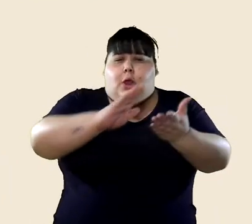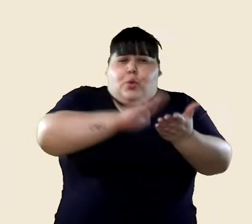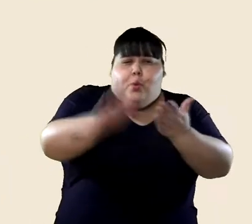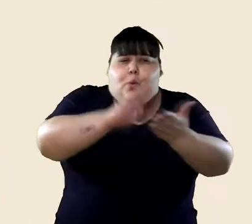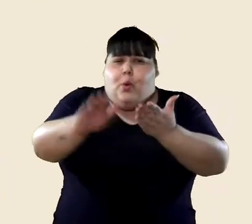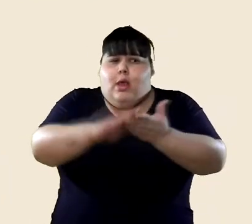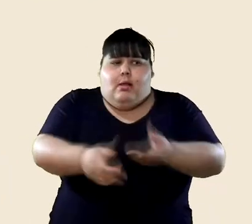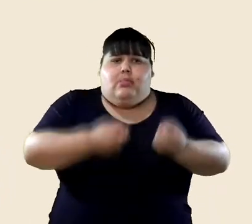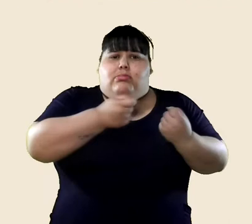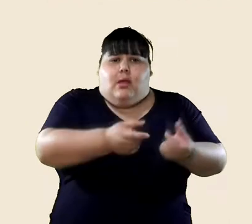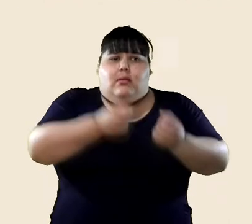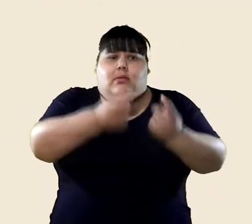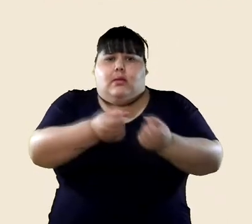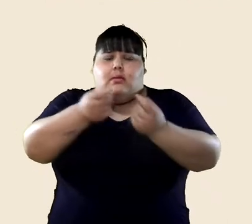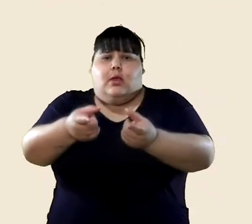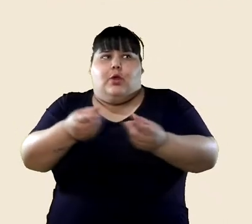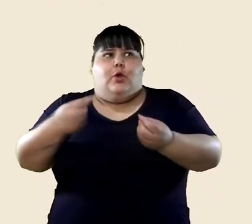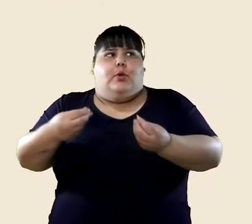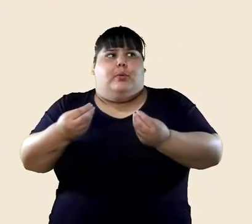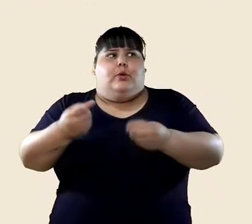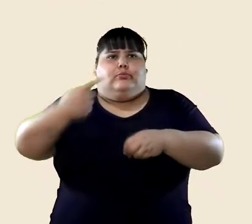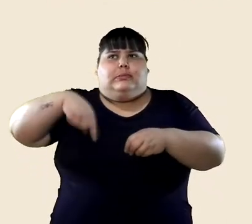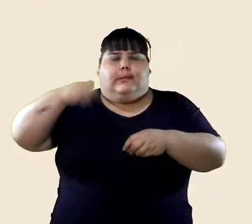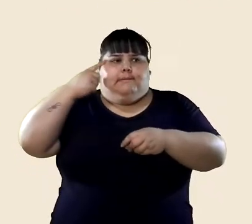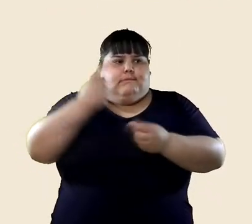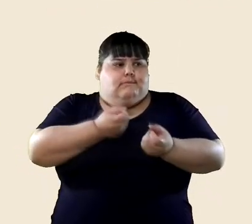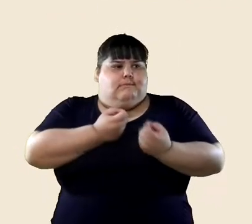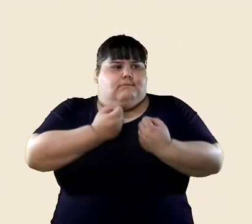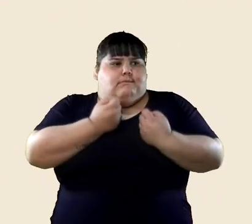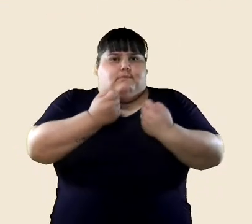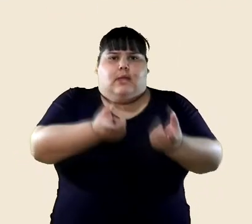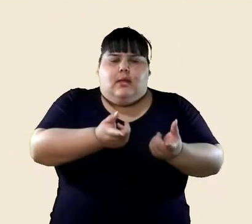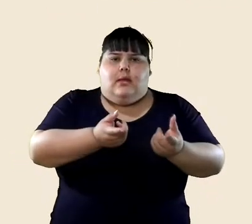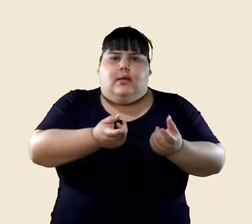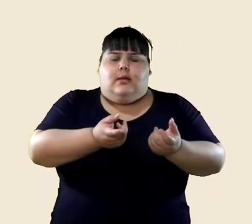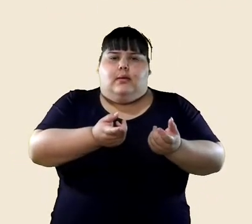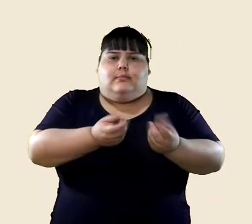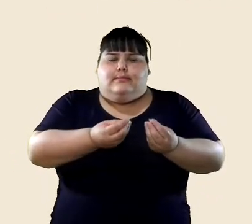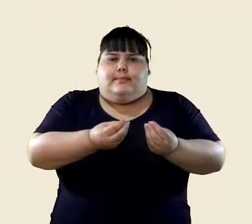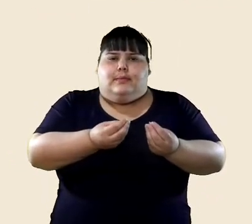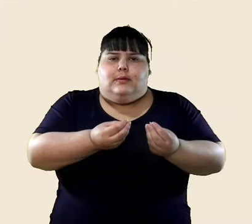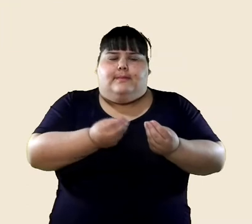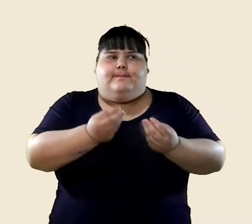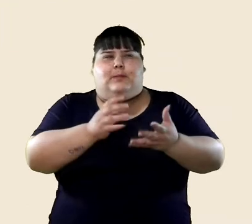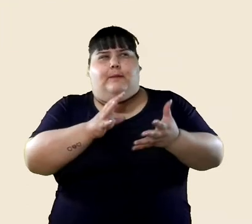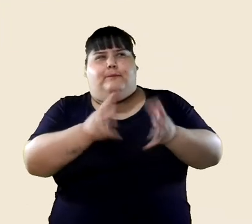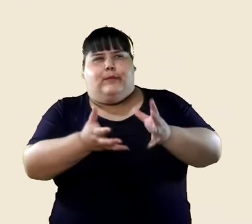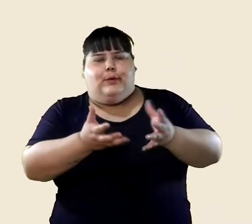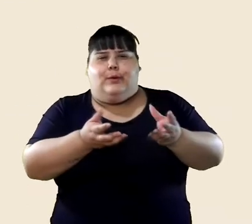recursos, ¿cómo podemos hacer nosotros para dárselos de la manera más,